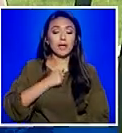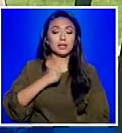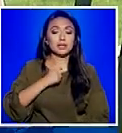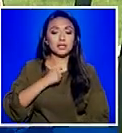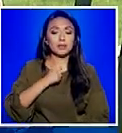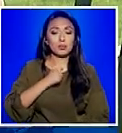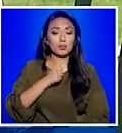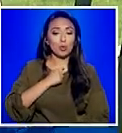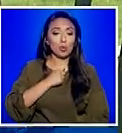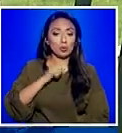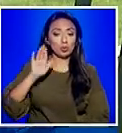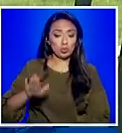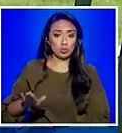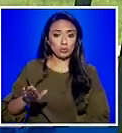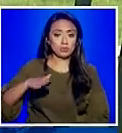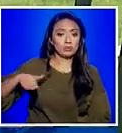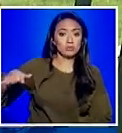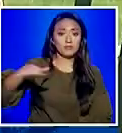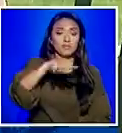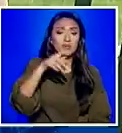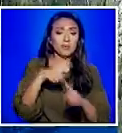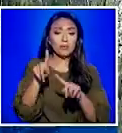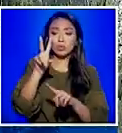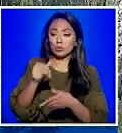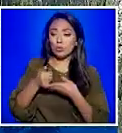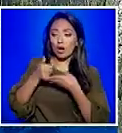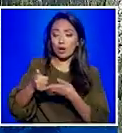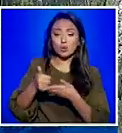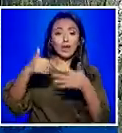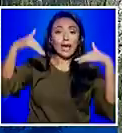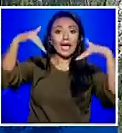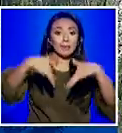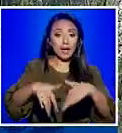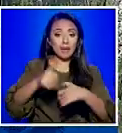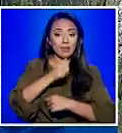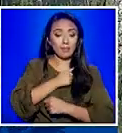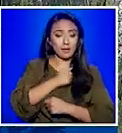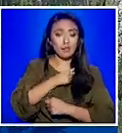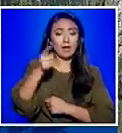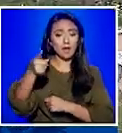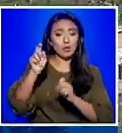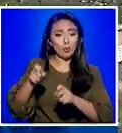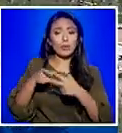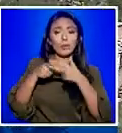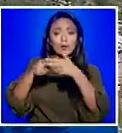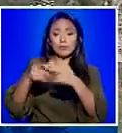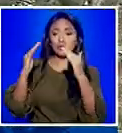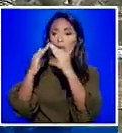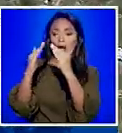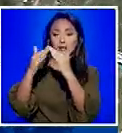las quebradas, pero realmente no han hecho nada por proteger. Ellos permitieron construir estos conjuntos